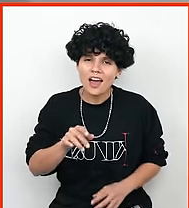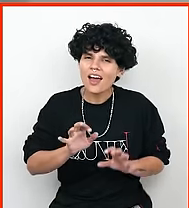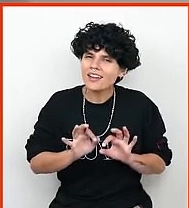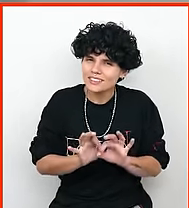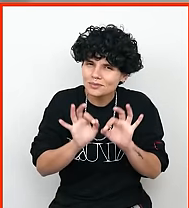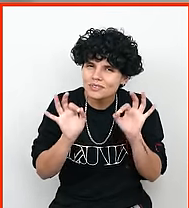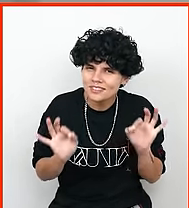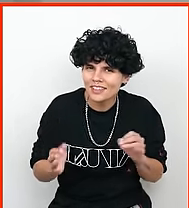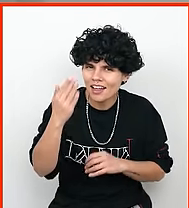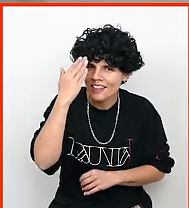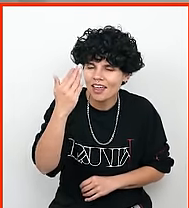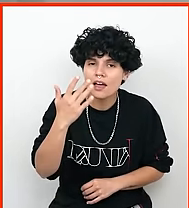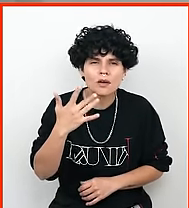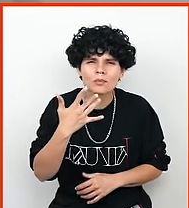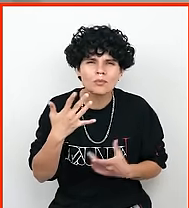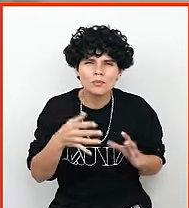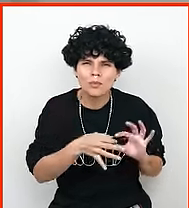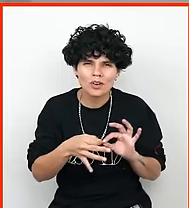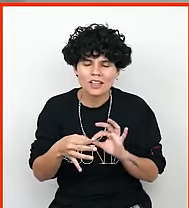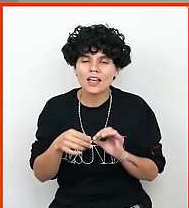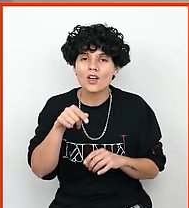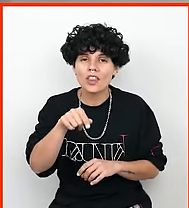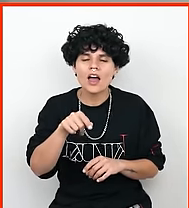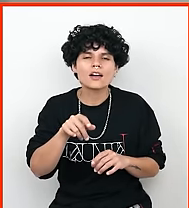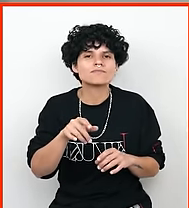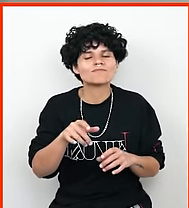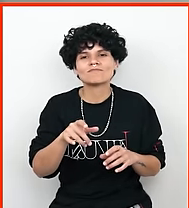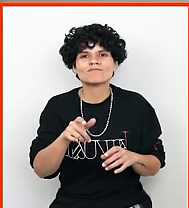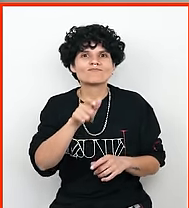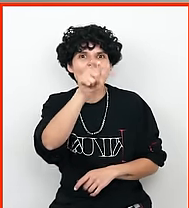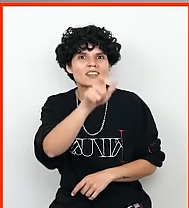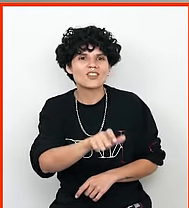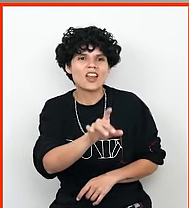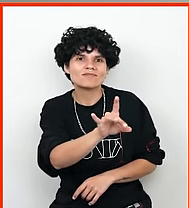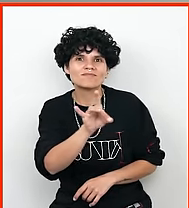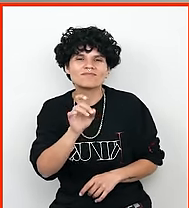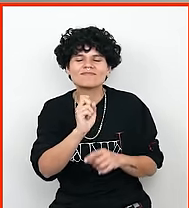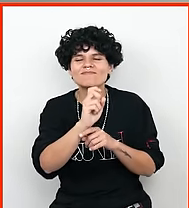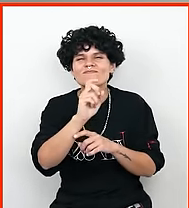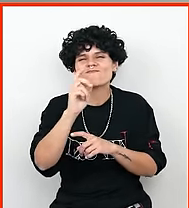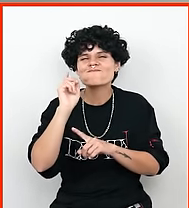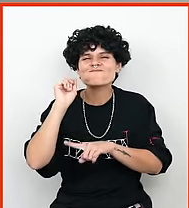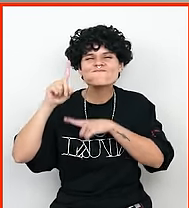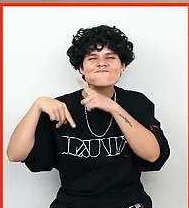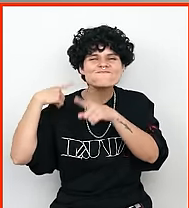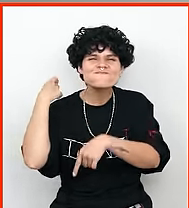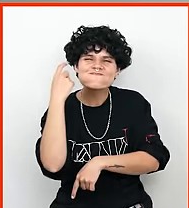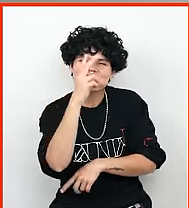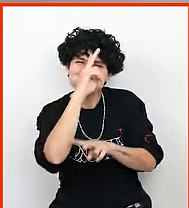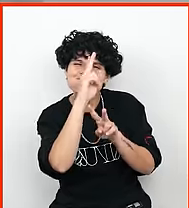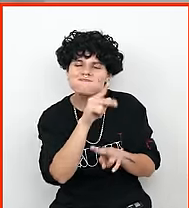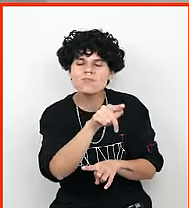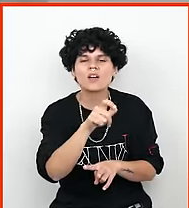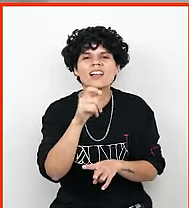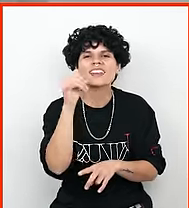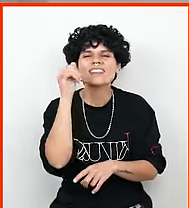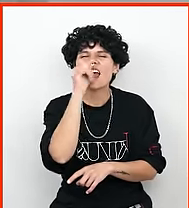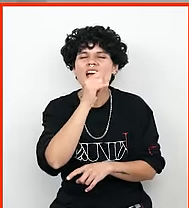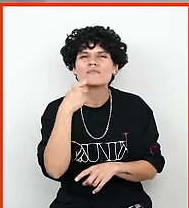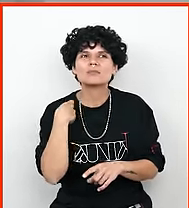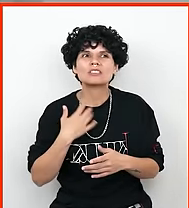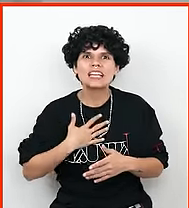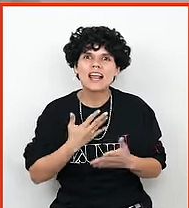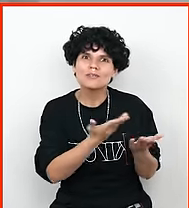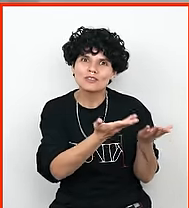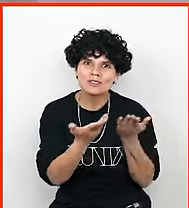Hoy día es un día especial porque es un día de un clásico. Por mucho tiempo quisimos tenerlo acá. La verdad es que